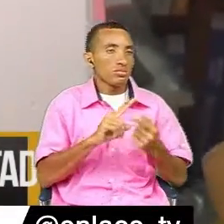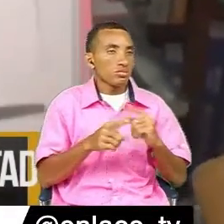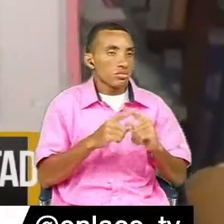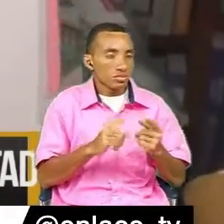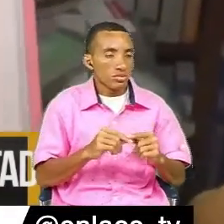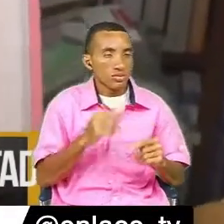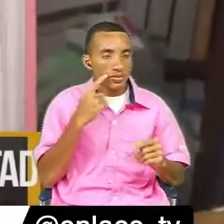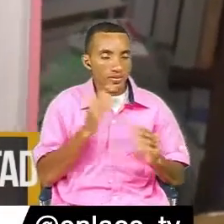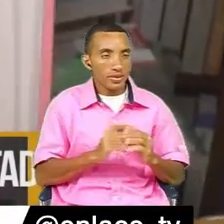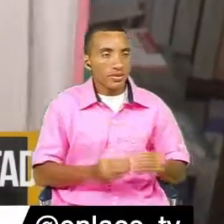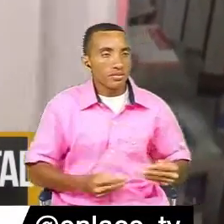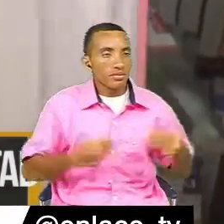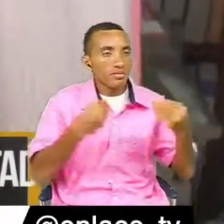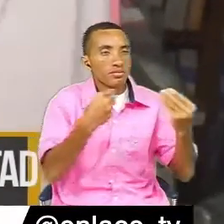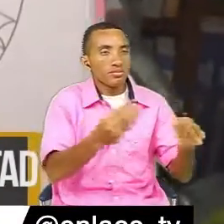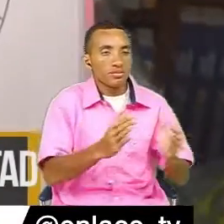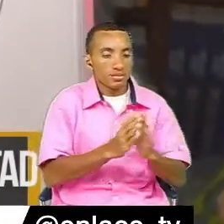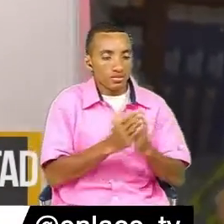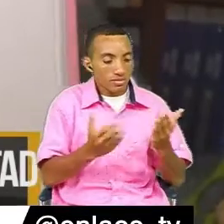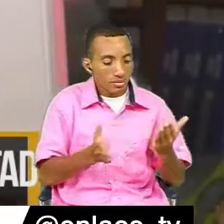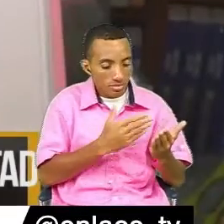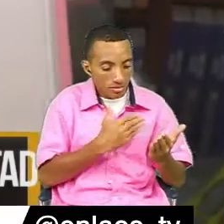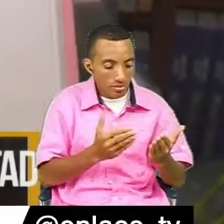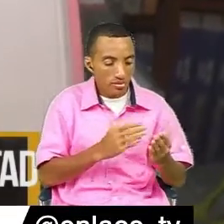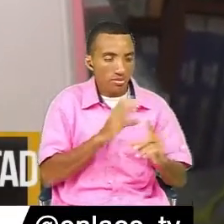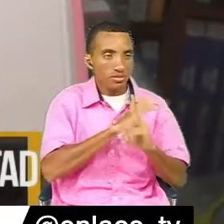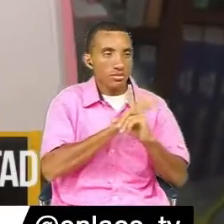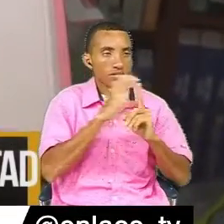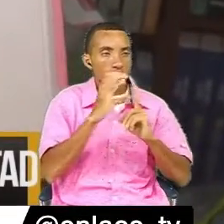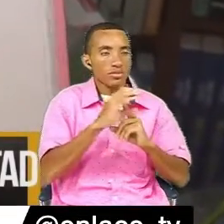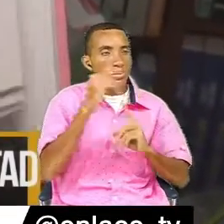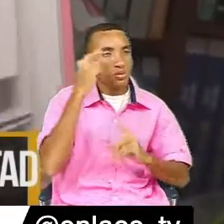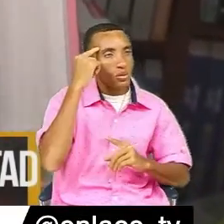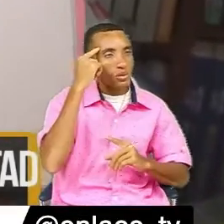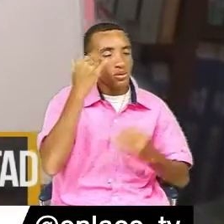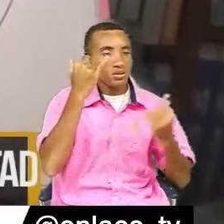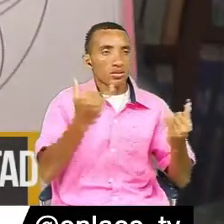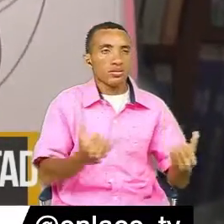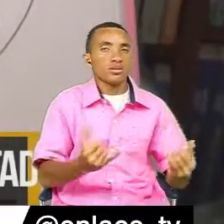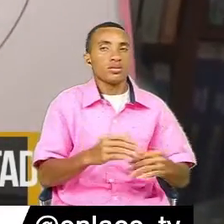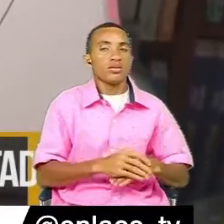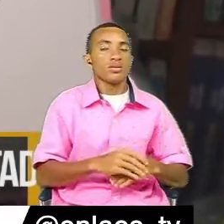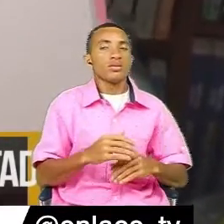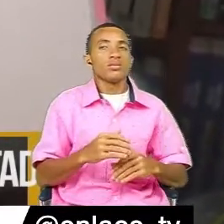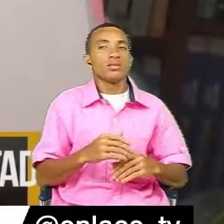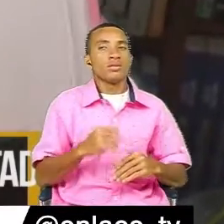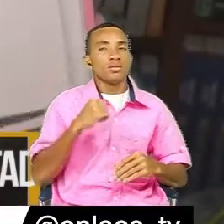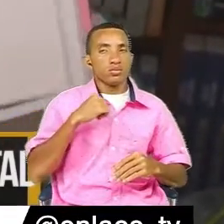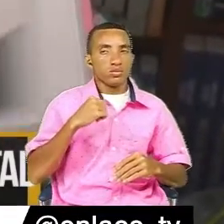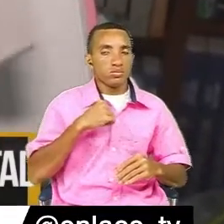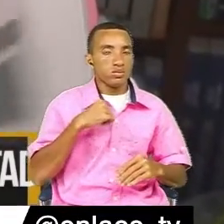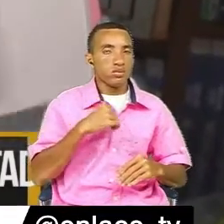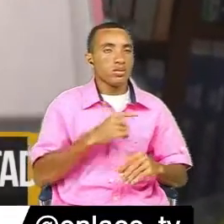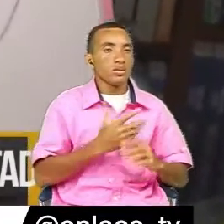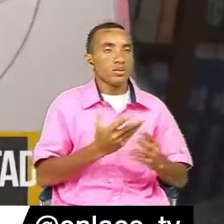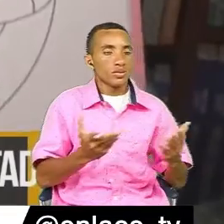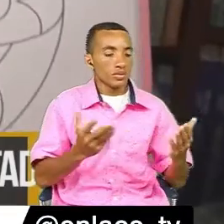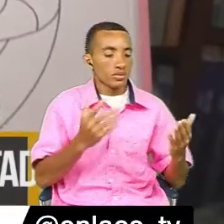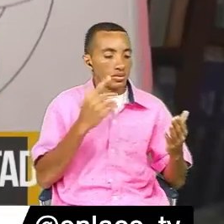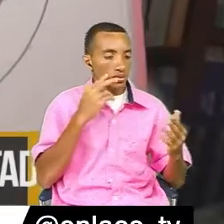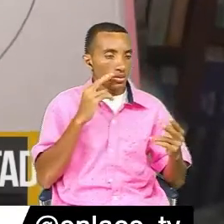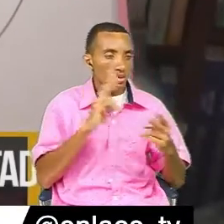sea, tratemos de regalar algo diferente, regalemos cultura. Yo pienso que en estas épocas donde tenemos que realmente estar con mucho conocimiento, no